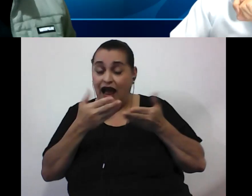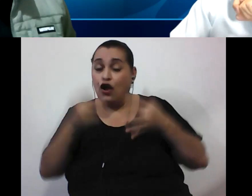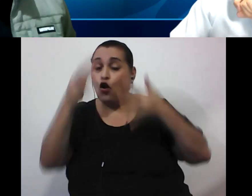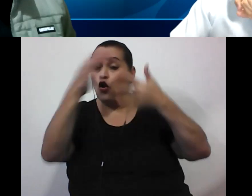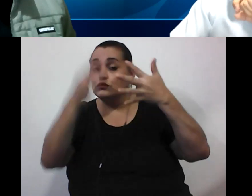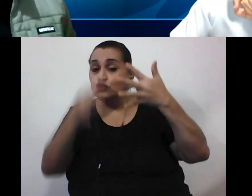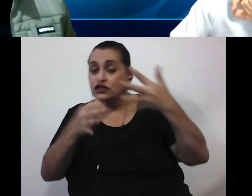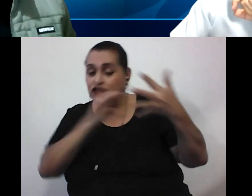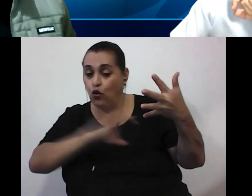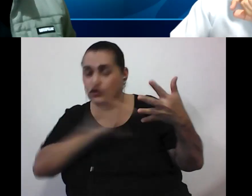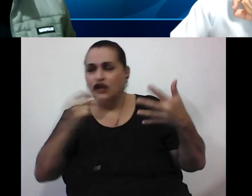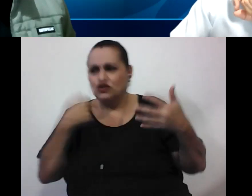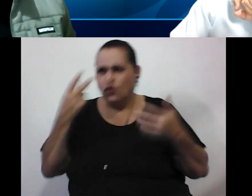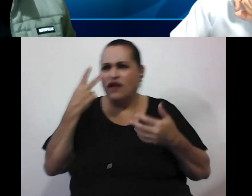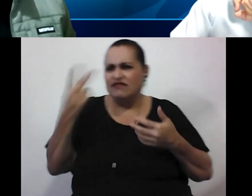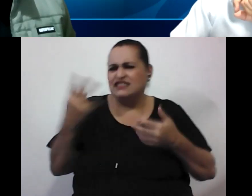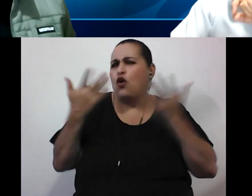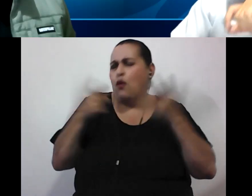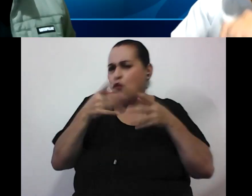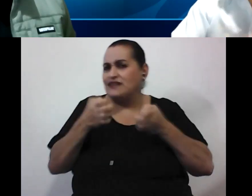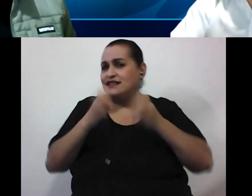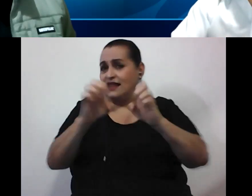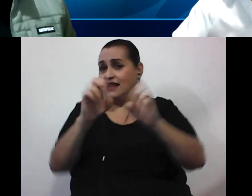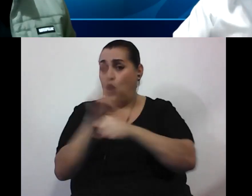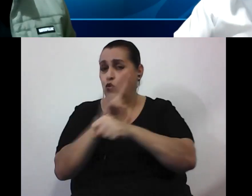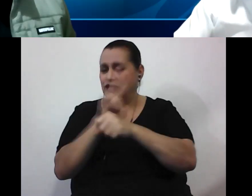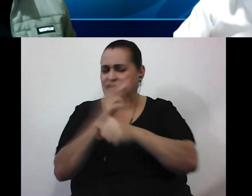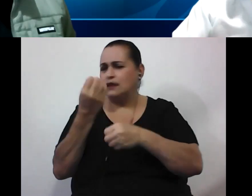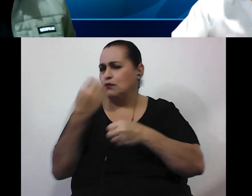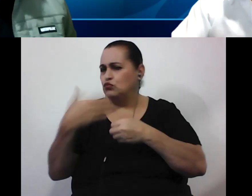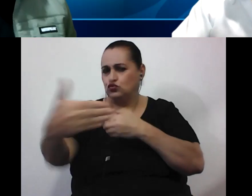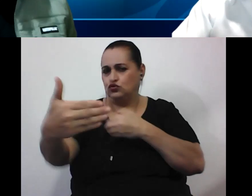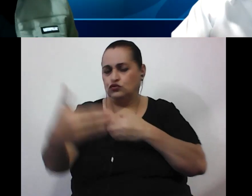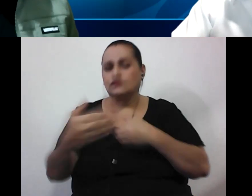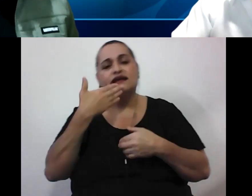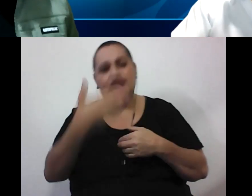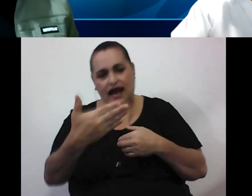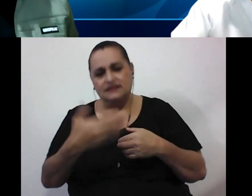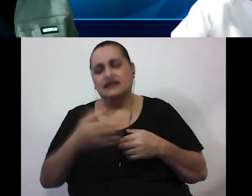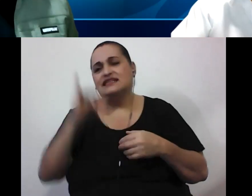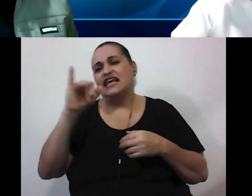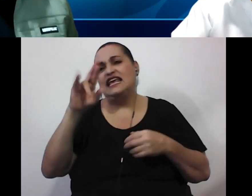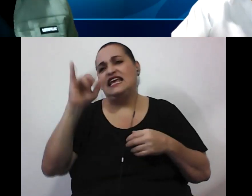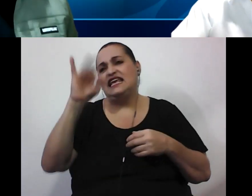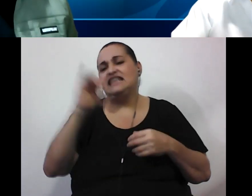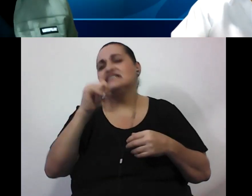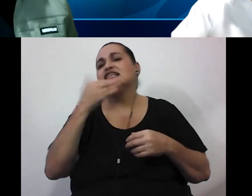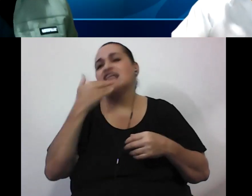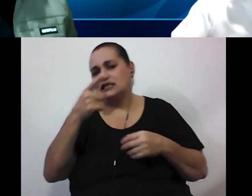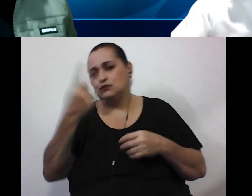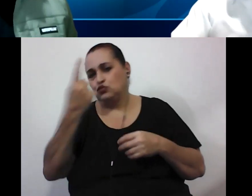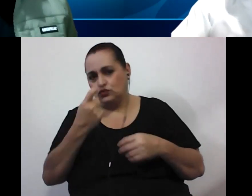preocupa porque he visto cómo esta estrategia se utiliza con mucha frecuencia. Gracias. Doña Iris, gracias por su